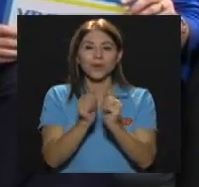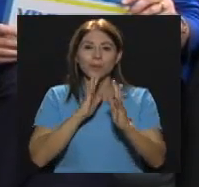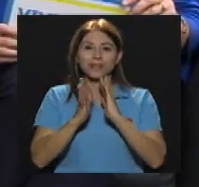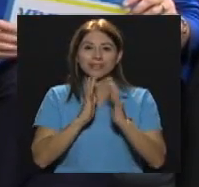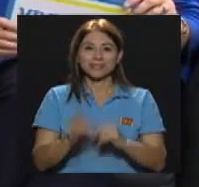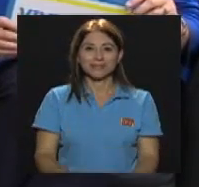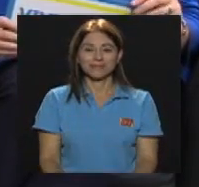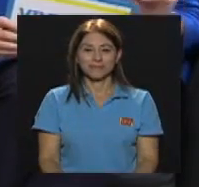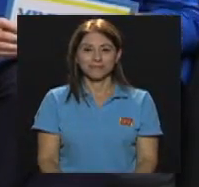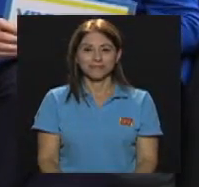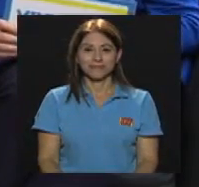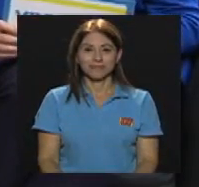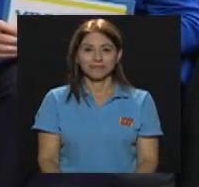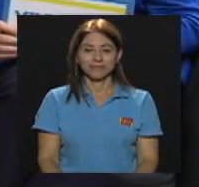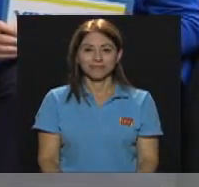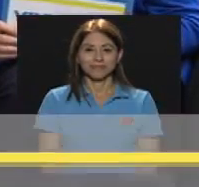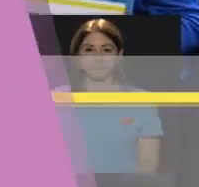venimos.